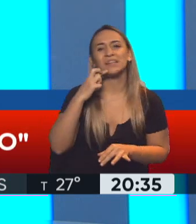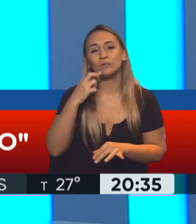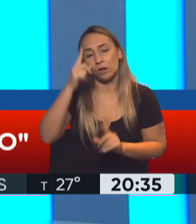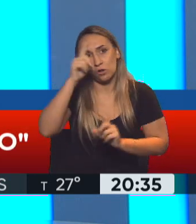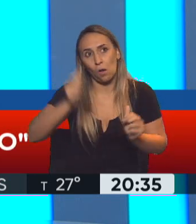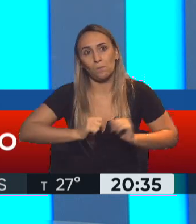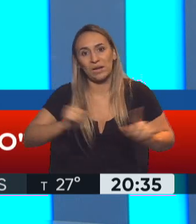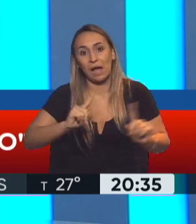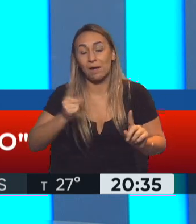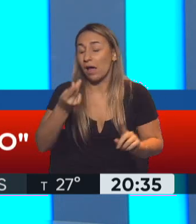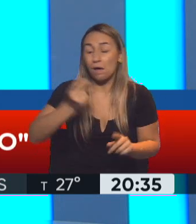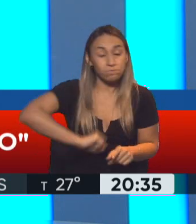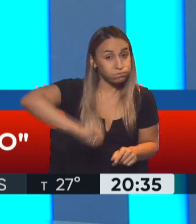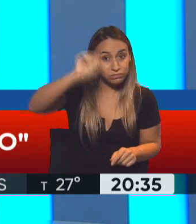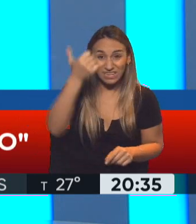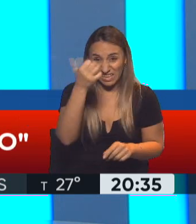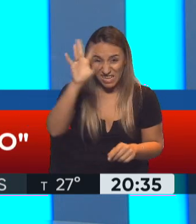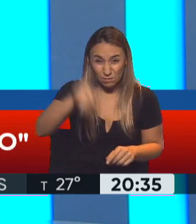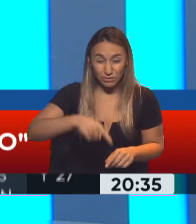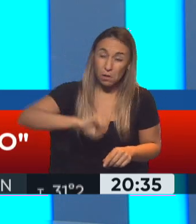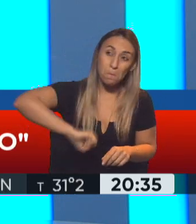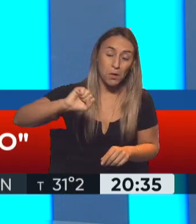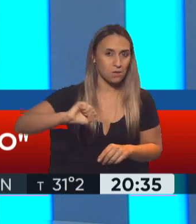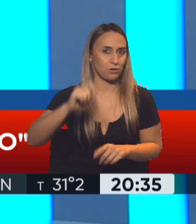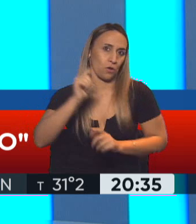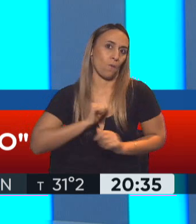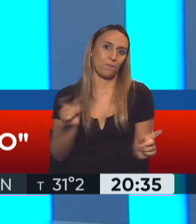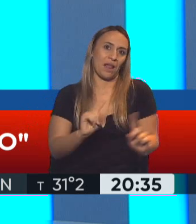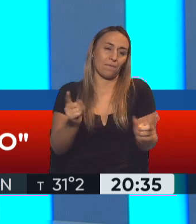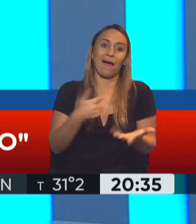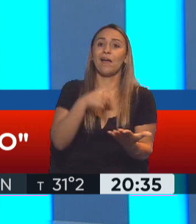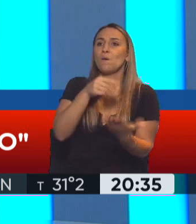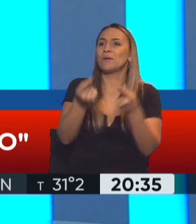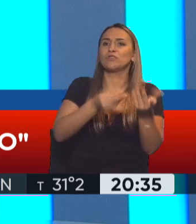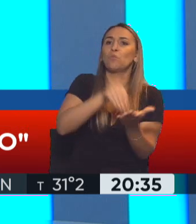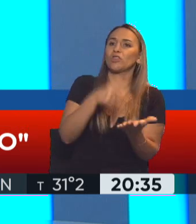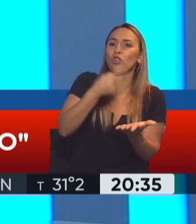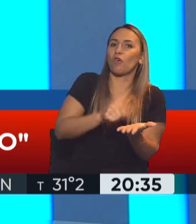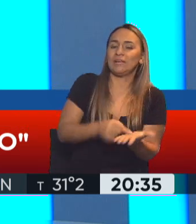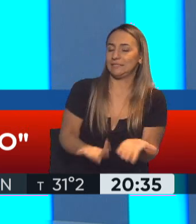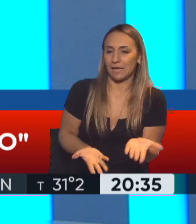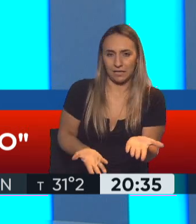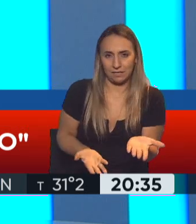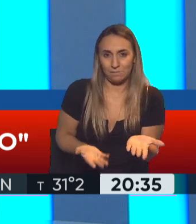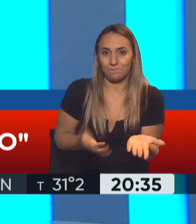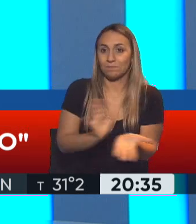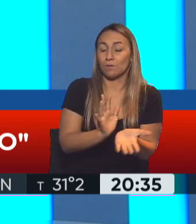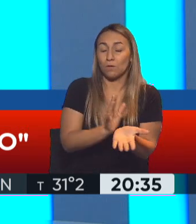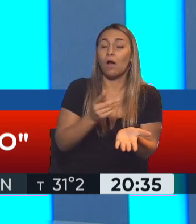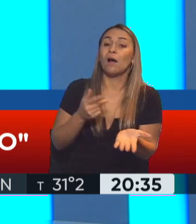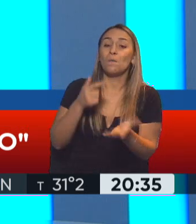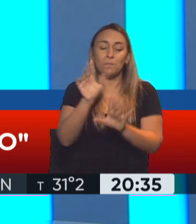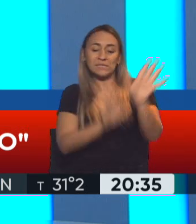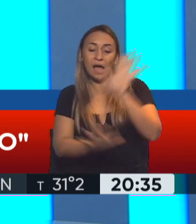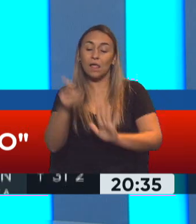60 por ciento digamos esas cosas no aparecen en los presupuestos por eso me parece que también pensando hacia adelante lo conecto